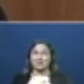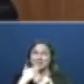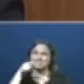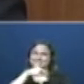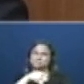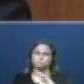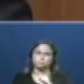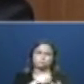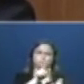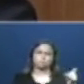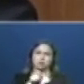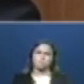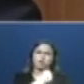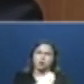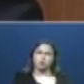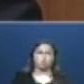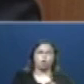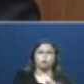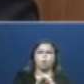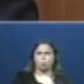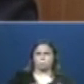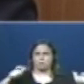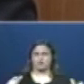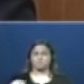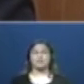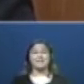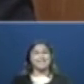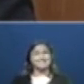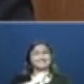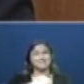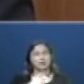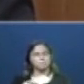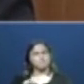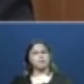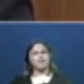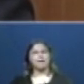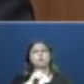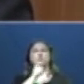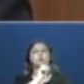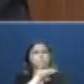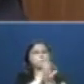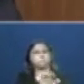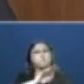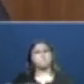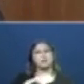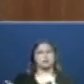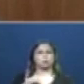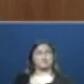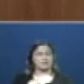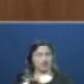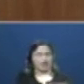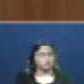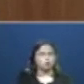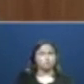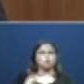vez esta estrategia articulará las actuaciones a desarrollar en esta materia por todas las áreas de gobierno relacionadas con